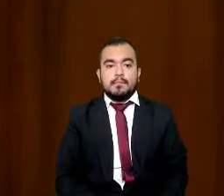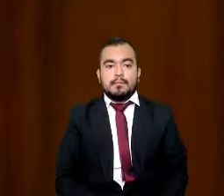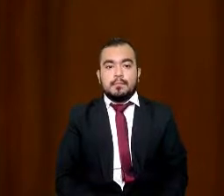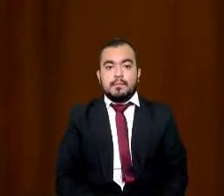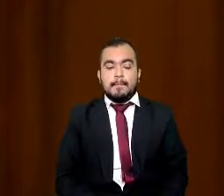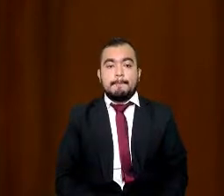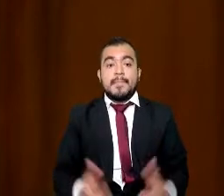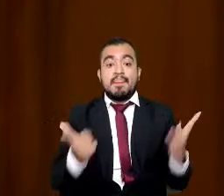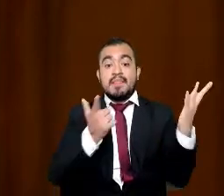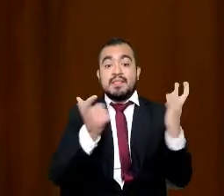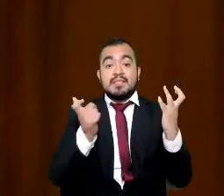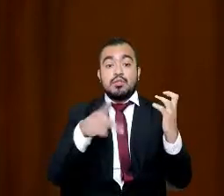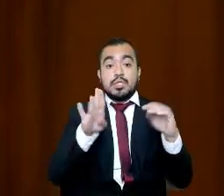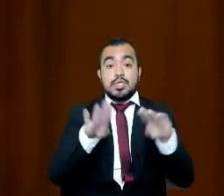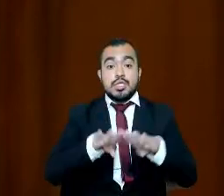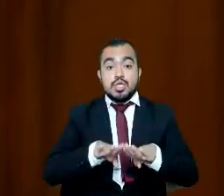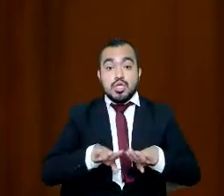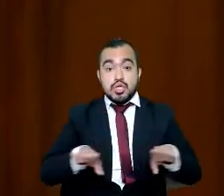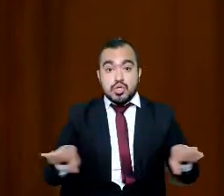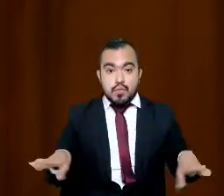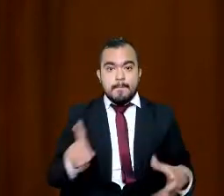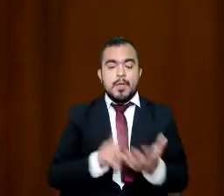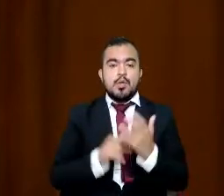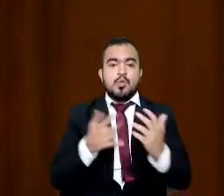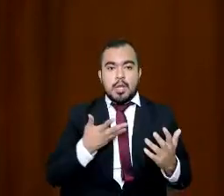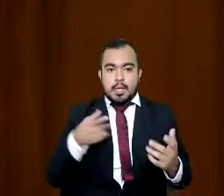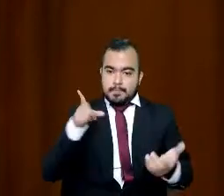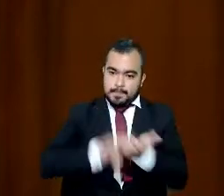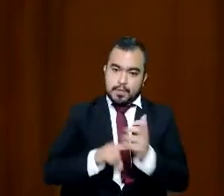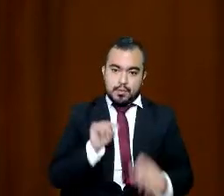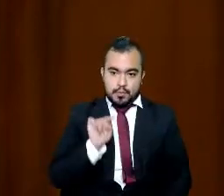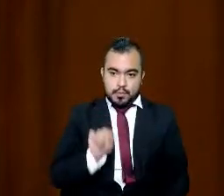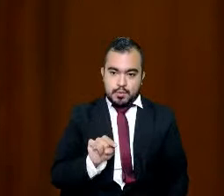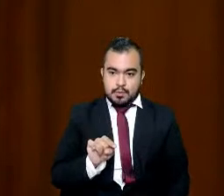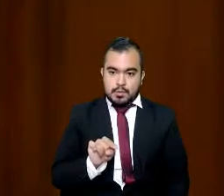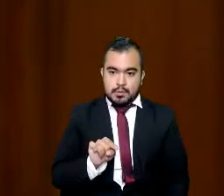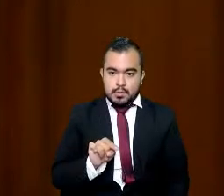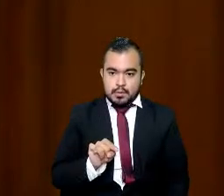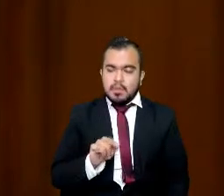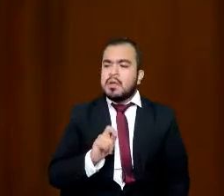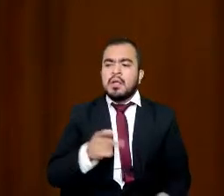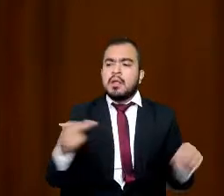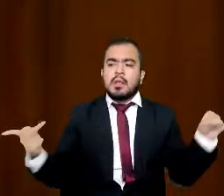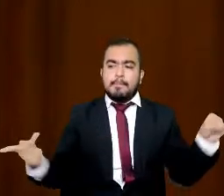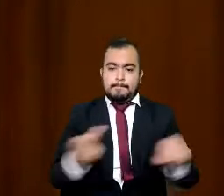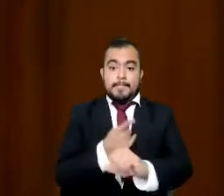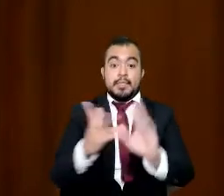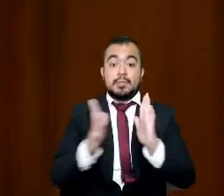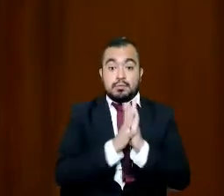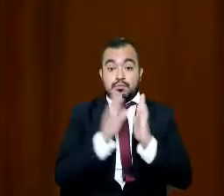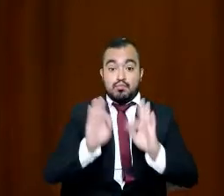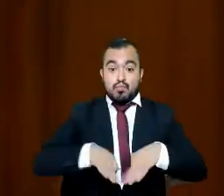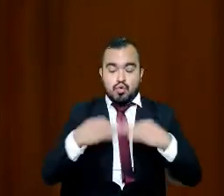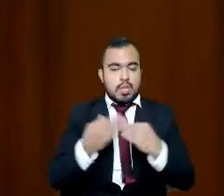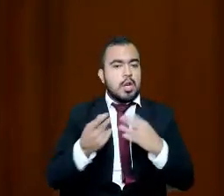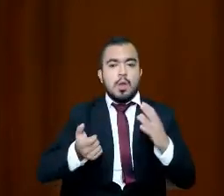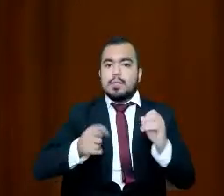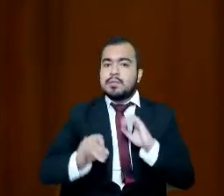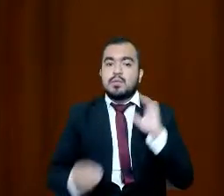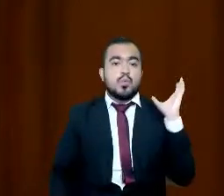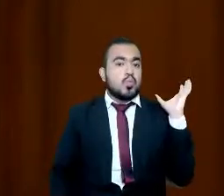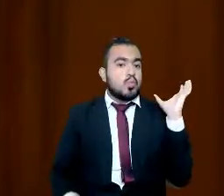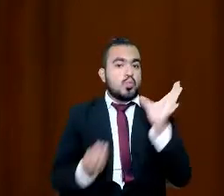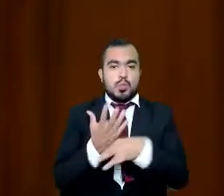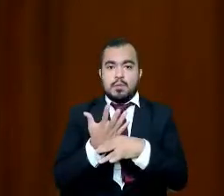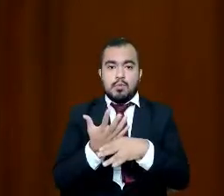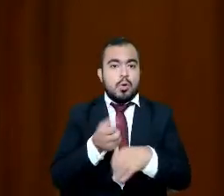700 kilómetros están en intervención. ¿Qué es lo que ha sucedido? Este modelo es totalmente nuevo. Es una